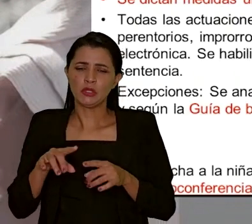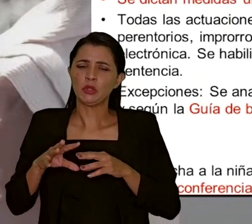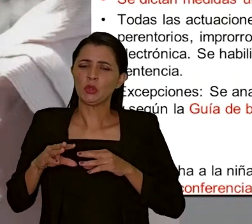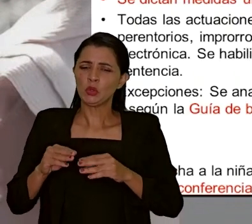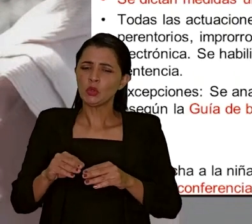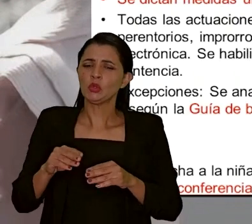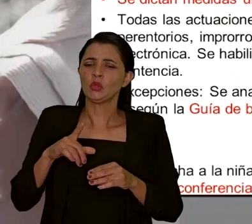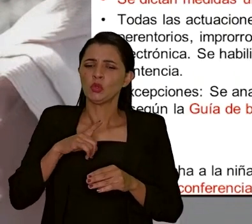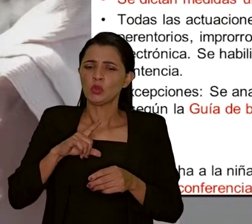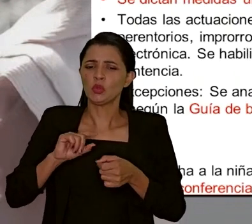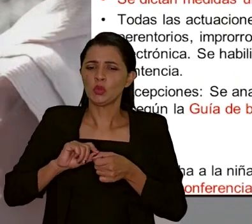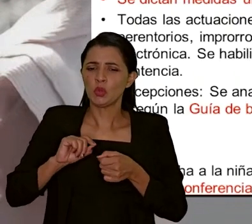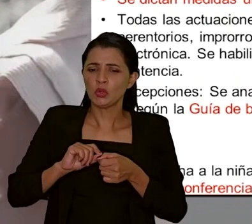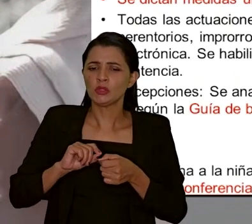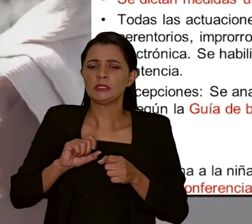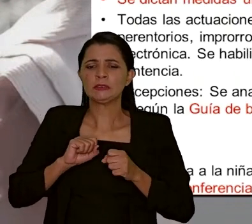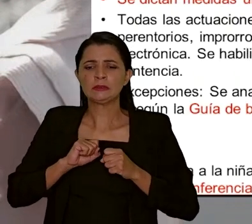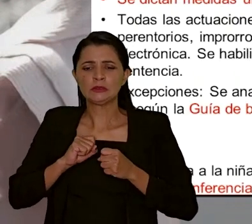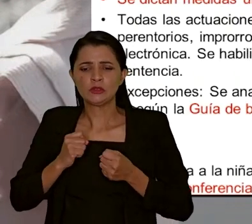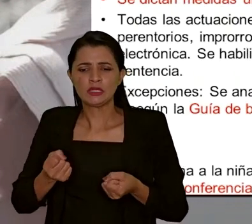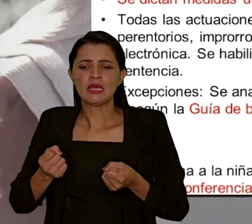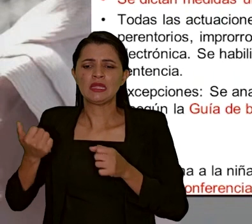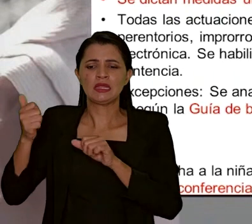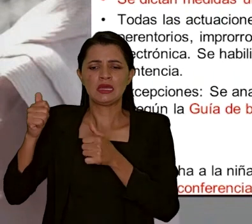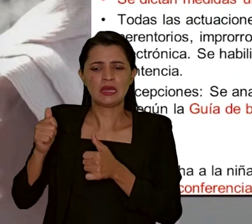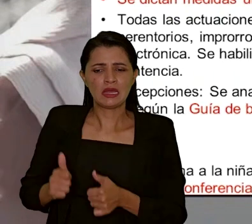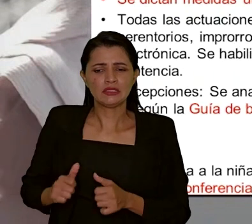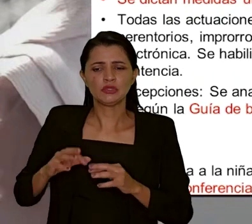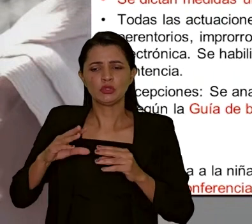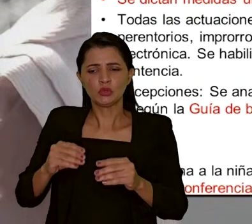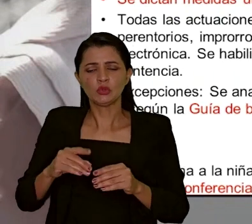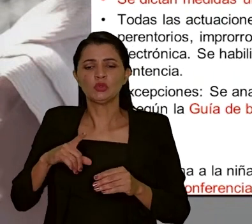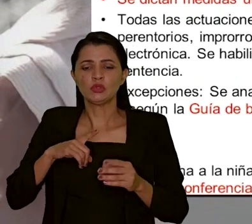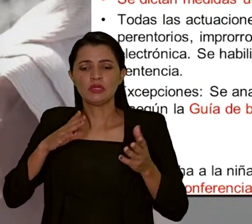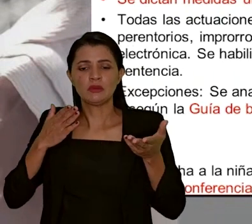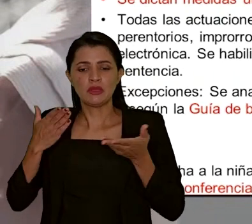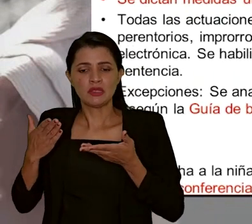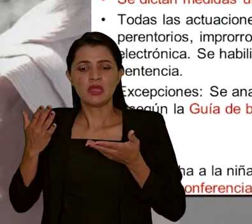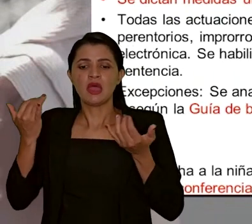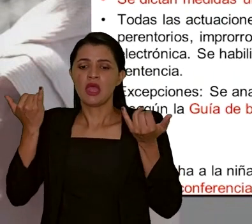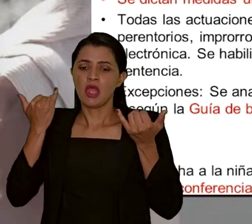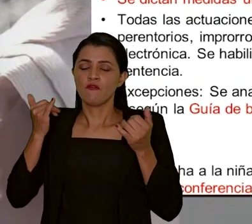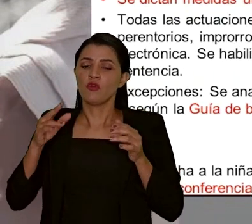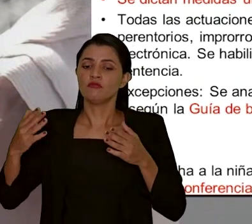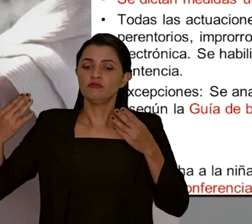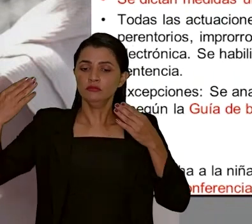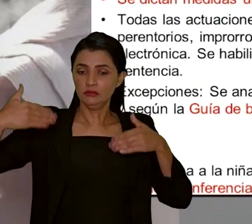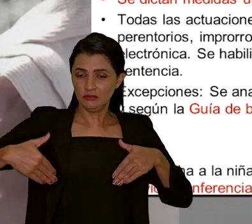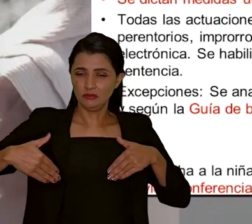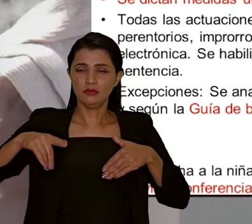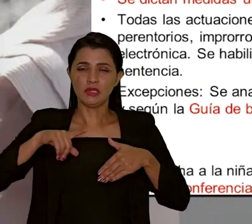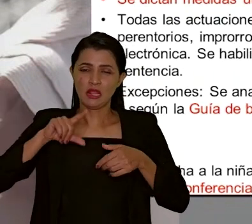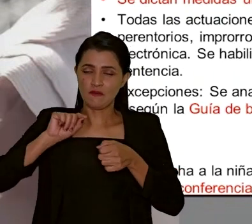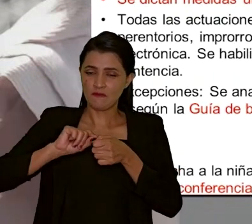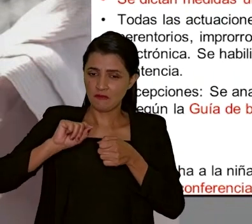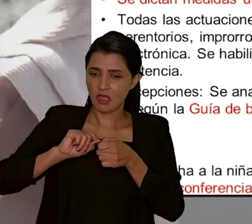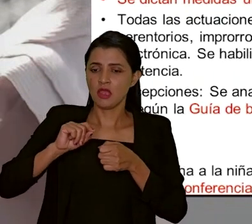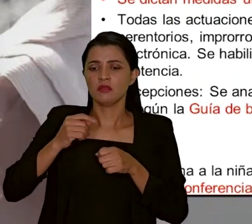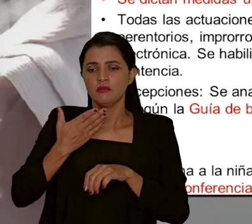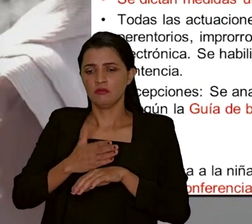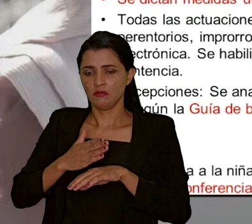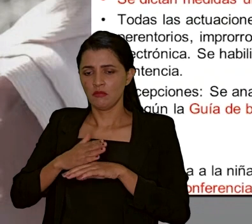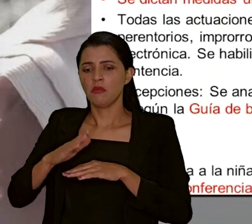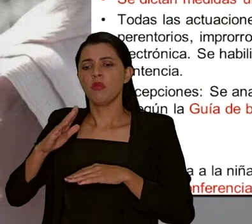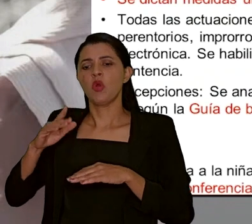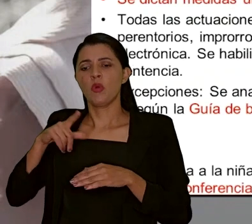celeridad. Excepciones. Se analizan las excepciones en forma restricta y según la guía de buenas prácticas del artículo 13b. Se escucha a